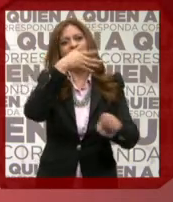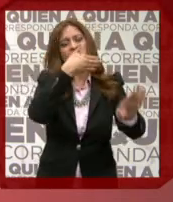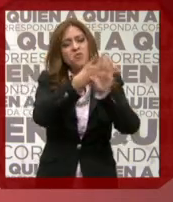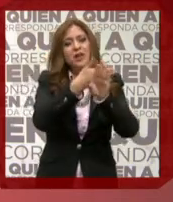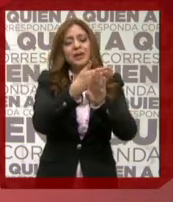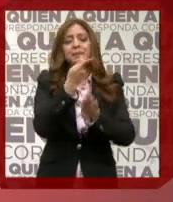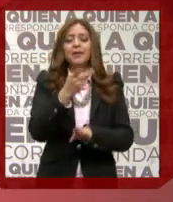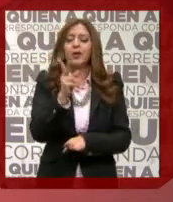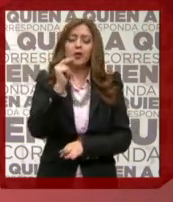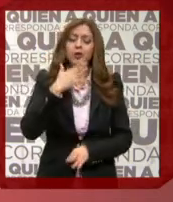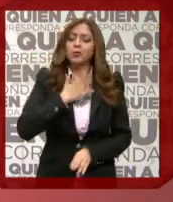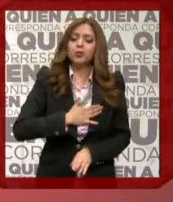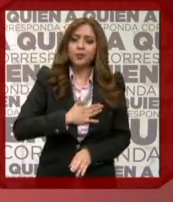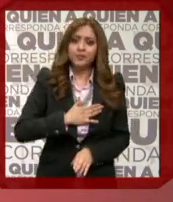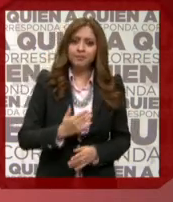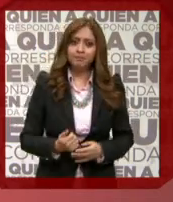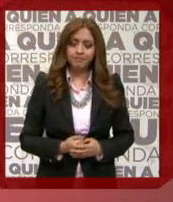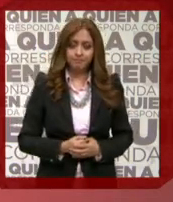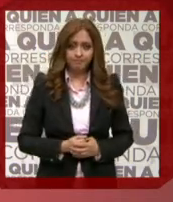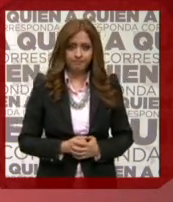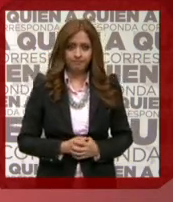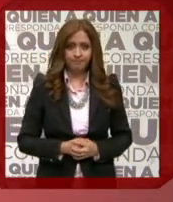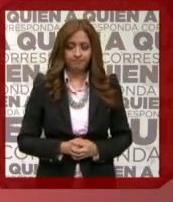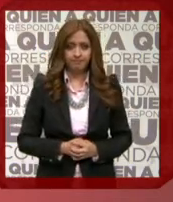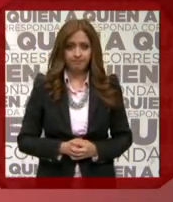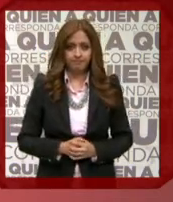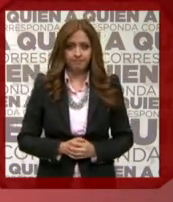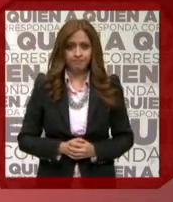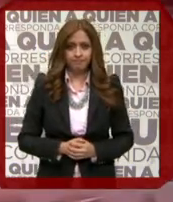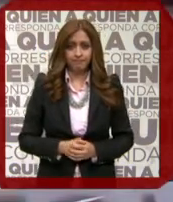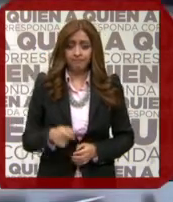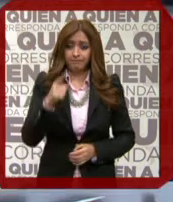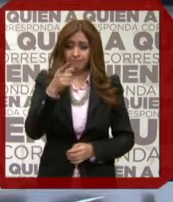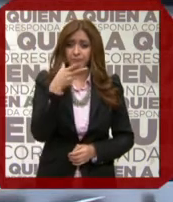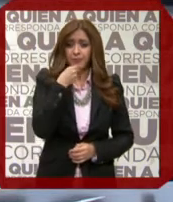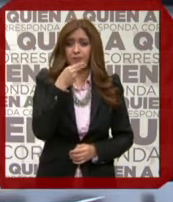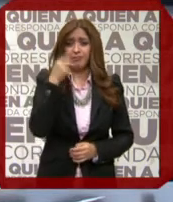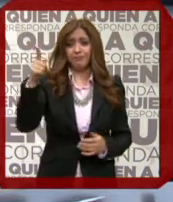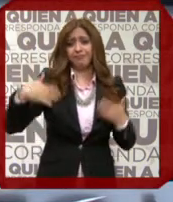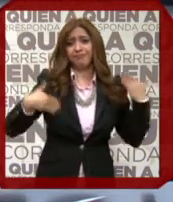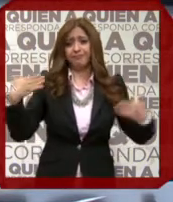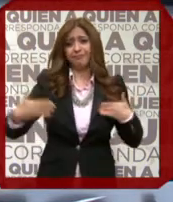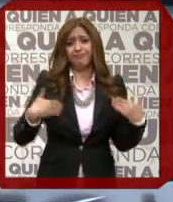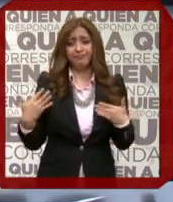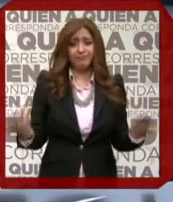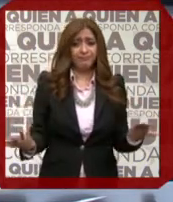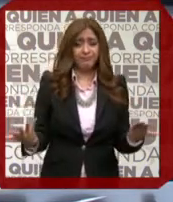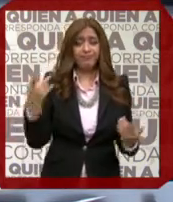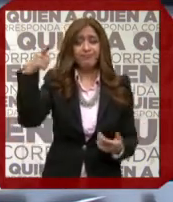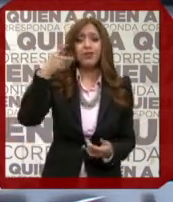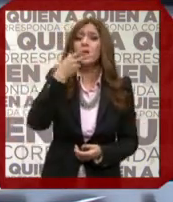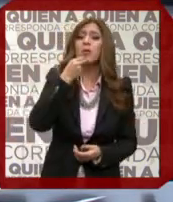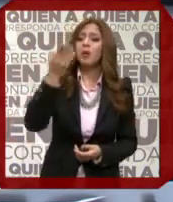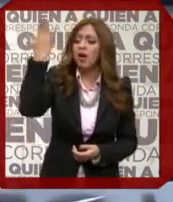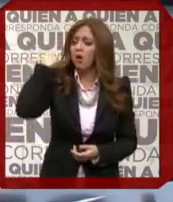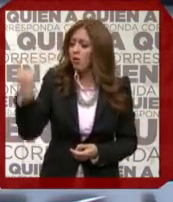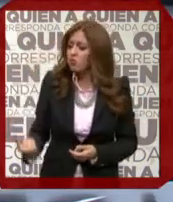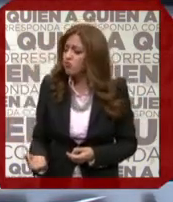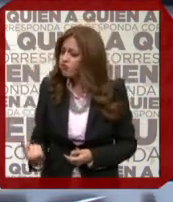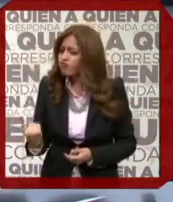sea justo está muy divertido todos sus traumas este lo